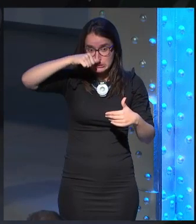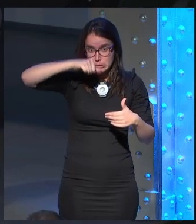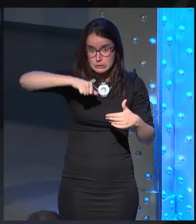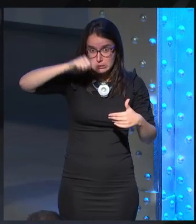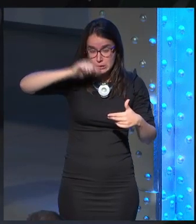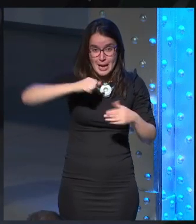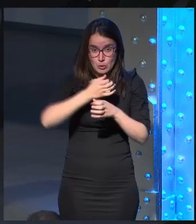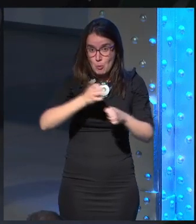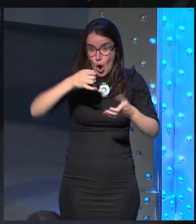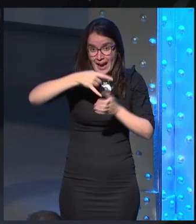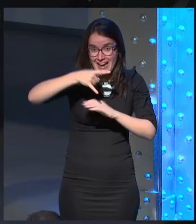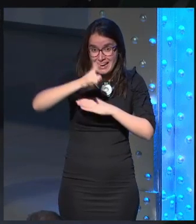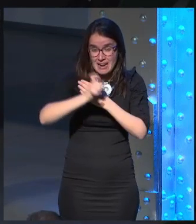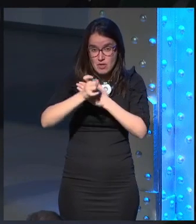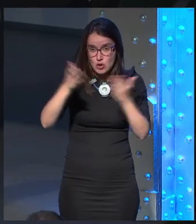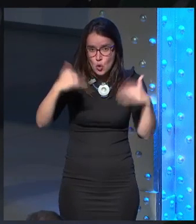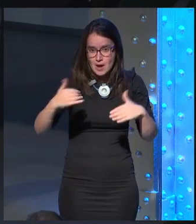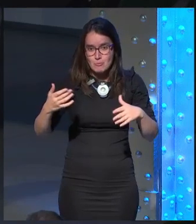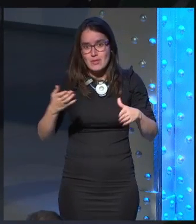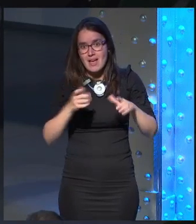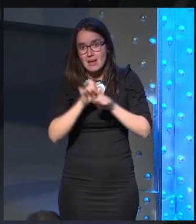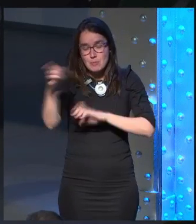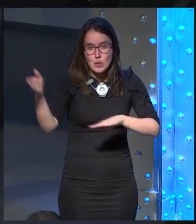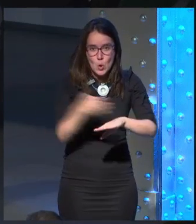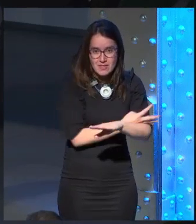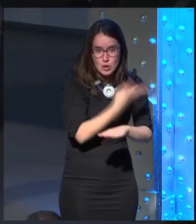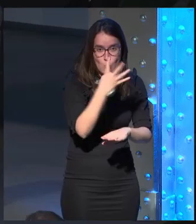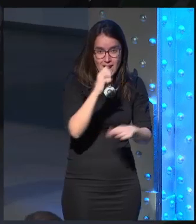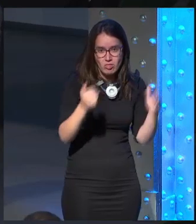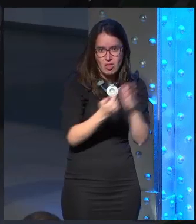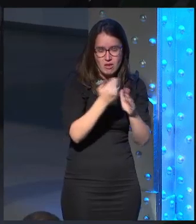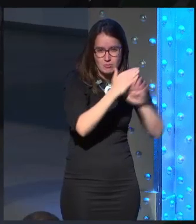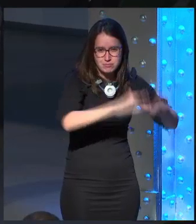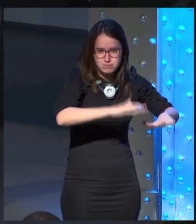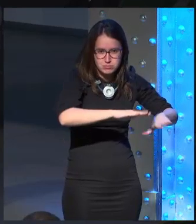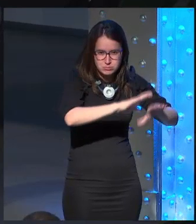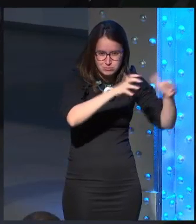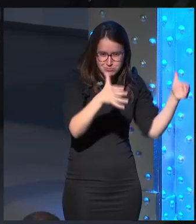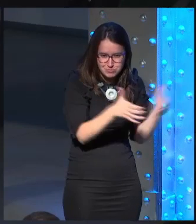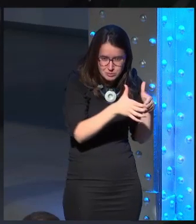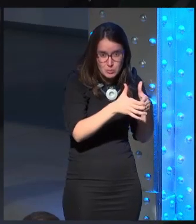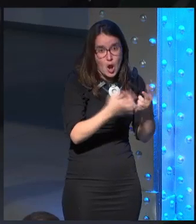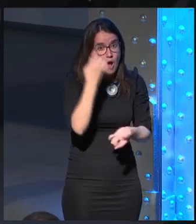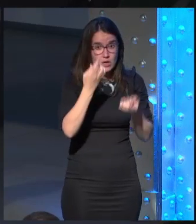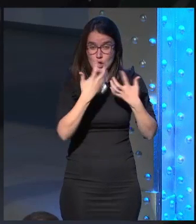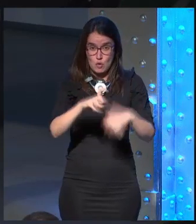tenemos gravedad. Entonces, hay sistema de cuarentena para evitar que los gérmenes entren allí. Pero bueno, a veces no funciona, digamos.